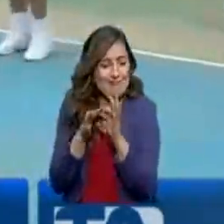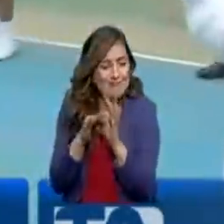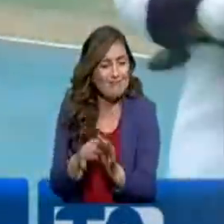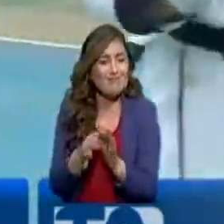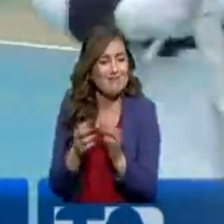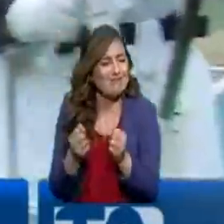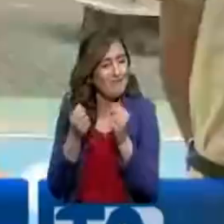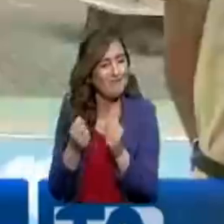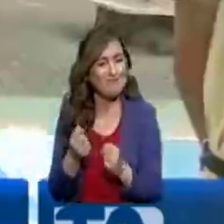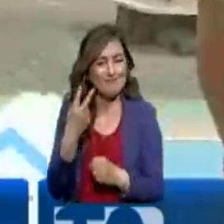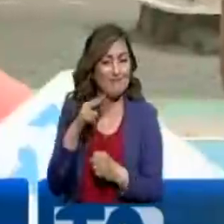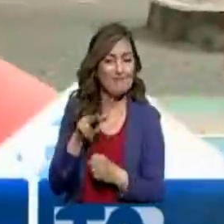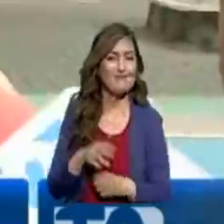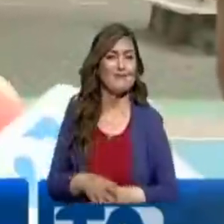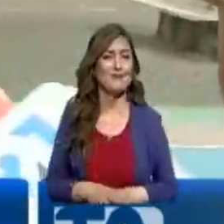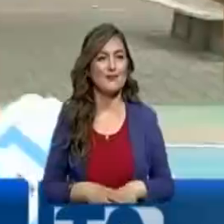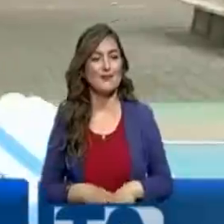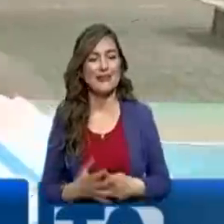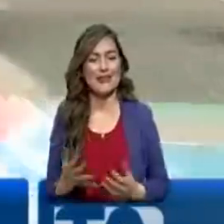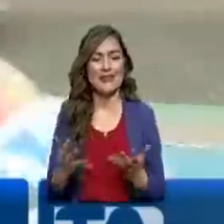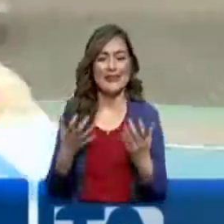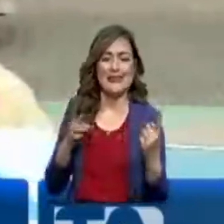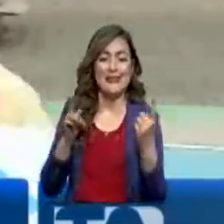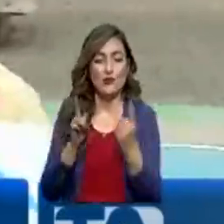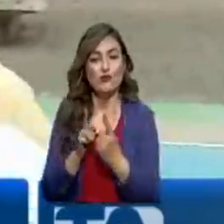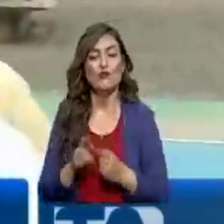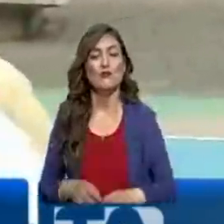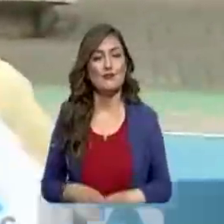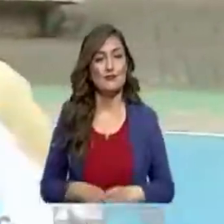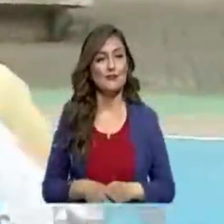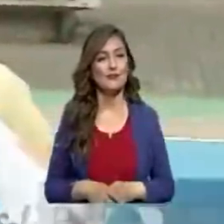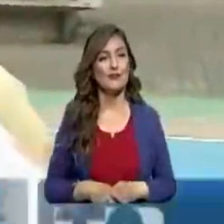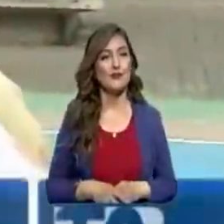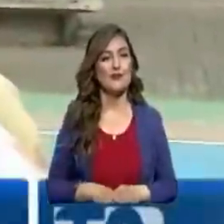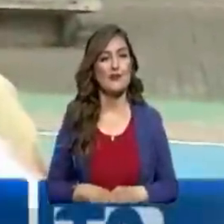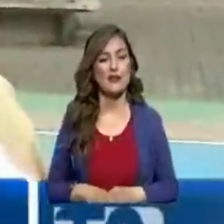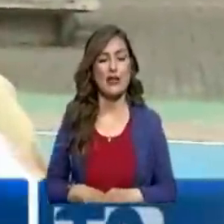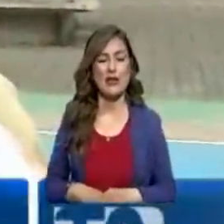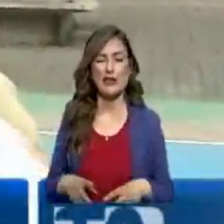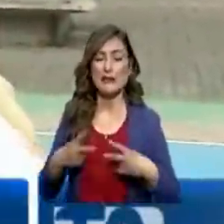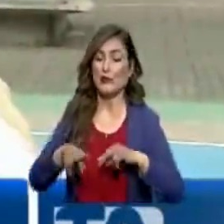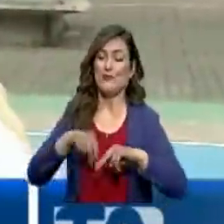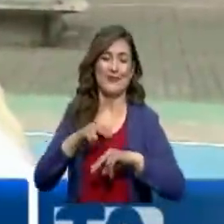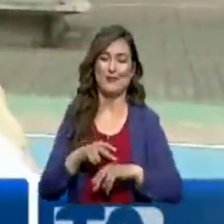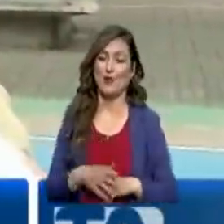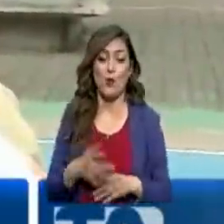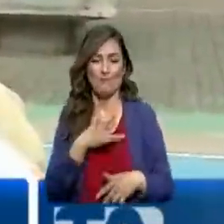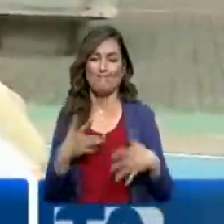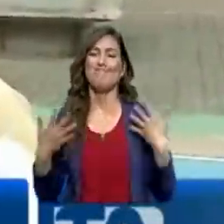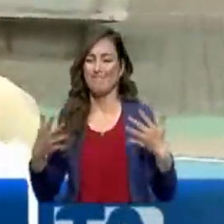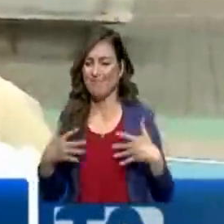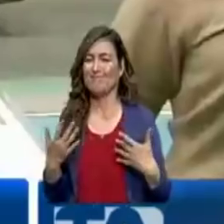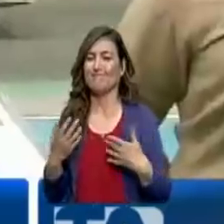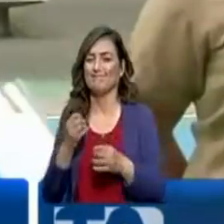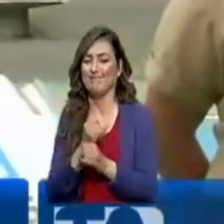compañeros era evidente. Teníamos muchas ganas de regresar, no es como hubiéramos querido, pero bueno. Es una alegría muy grande poder regresar a esta